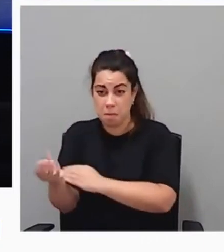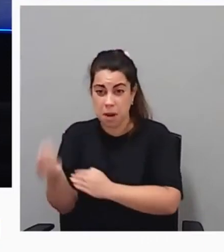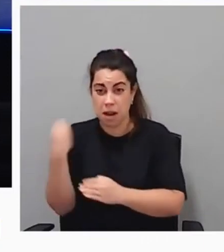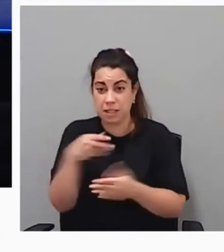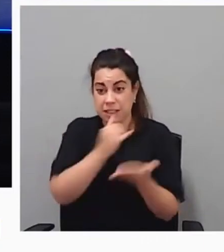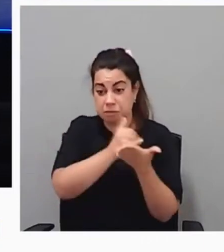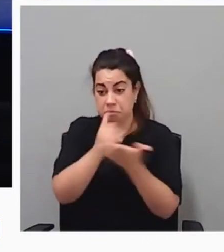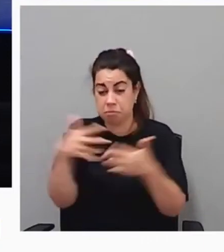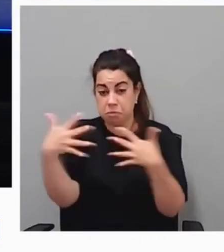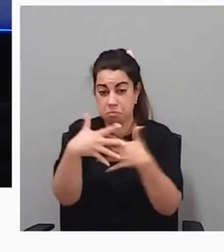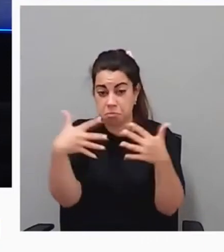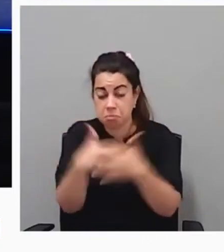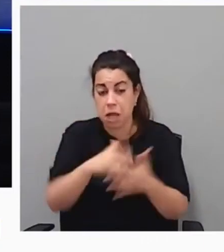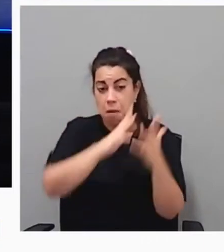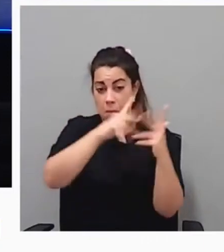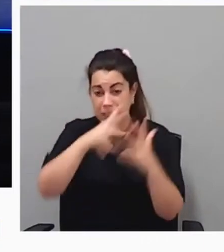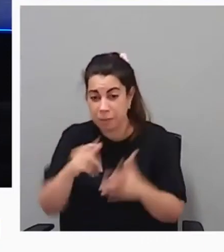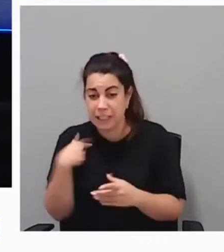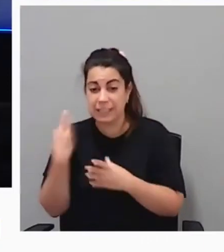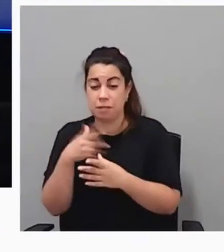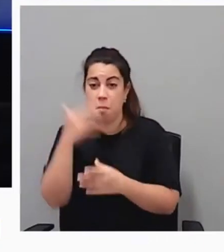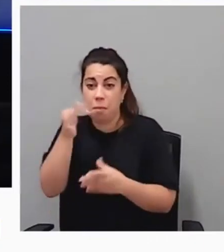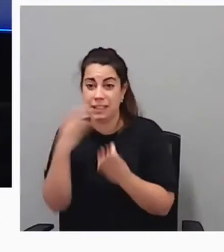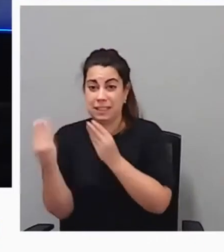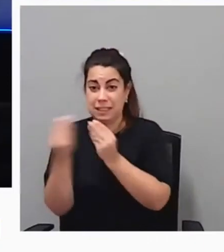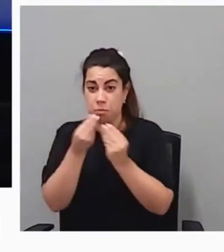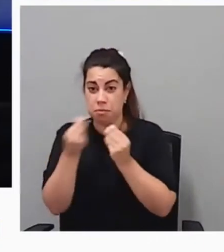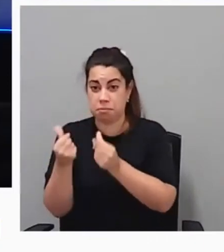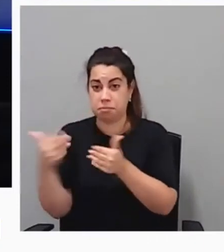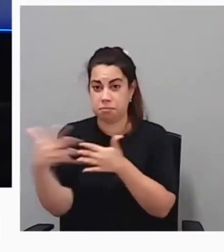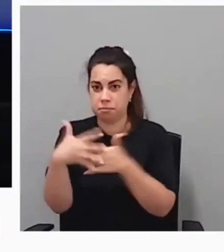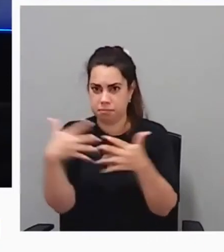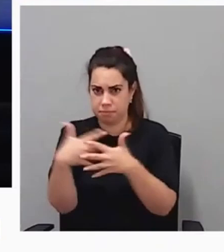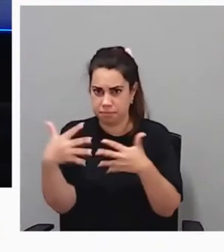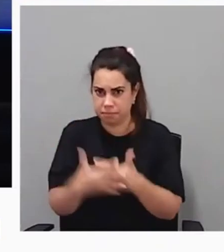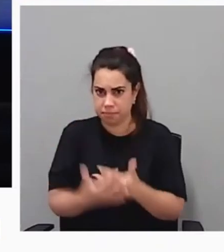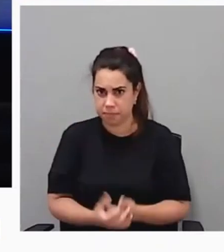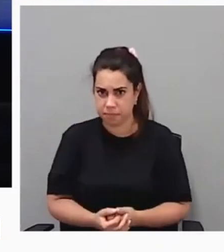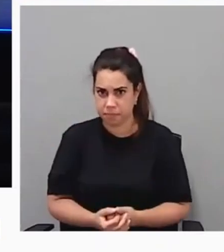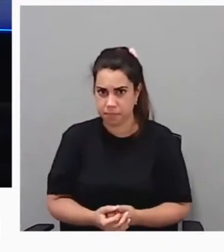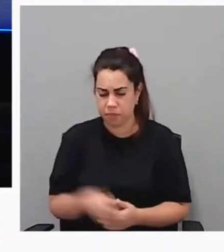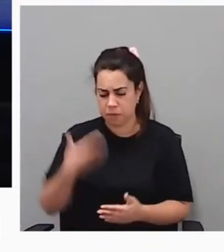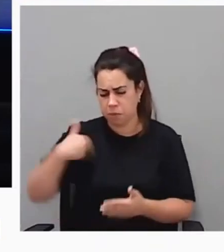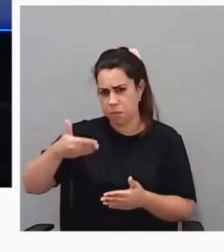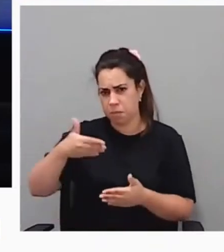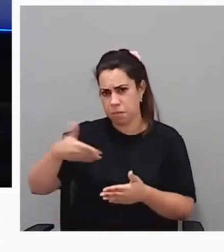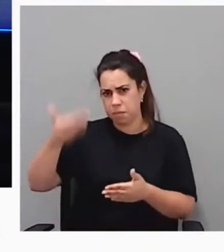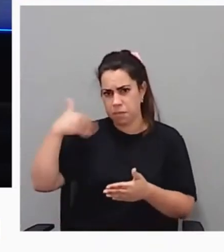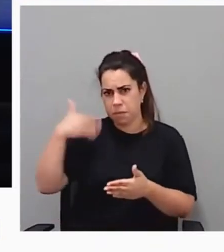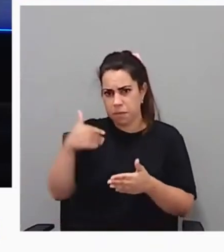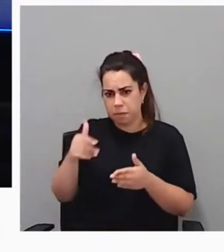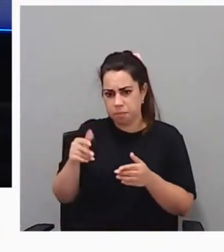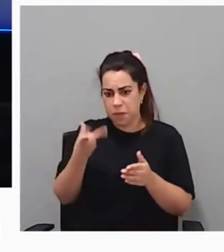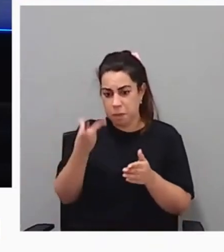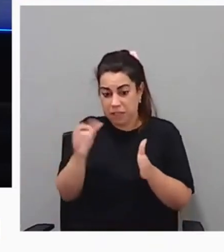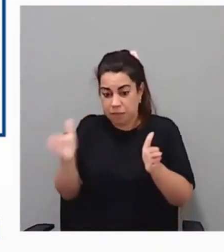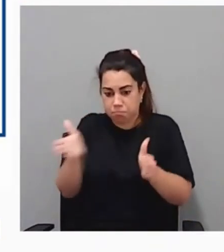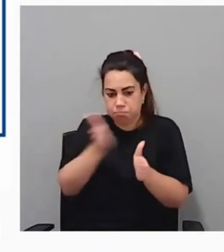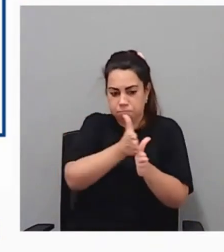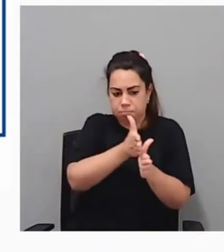experimentos, matemáticas e intuición. Desde muy al principio, los físicos